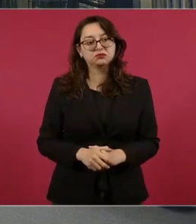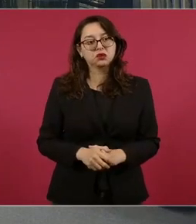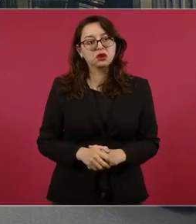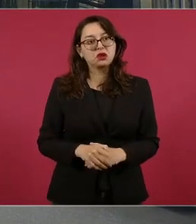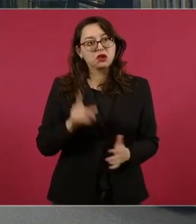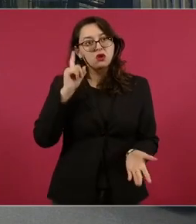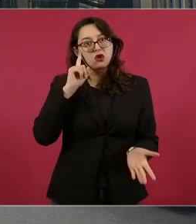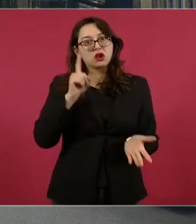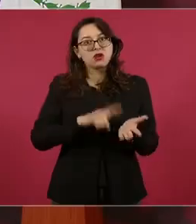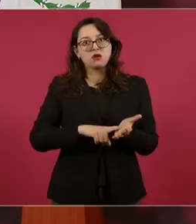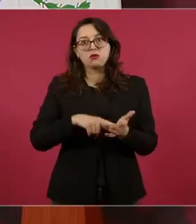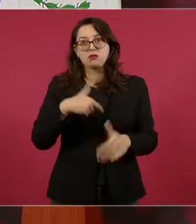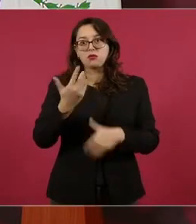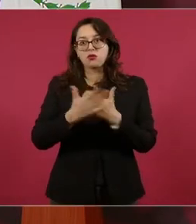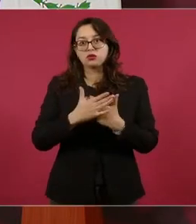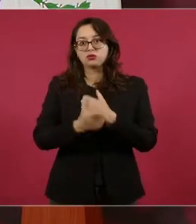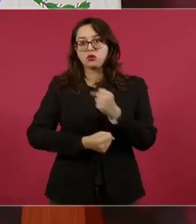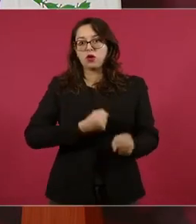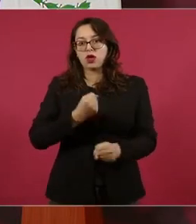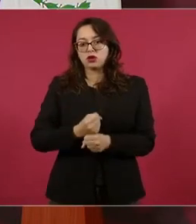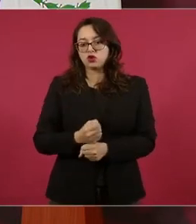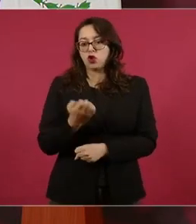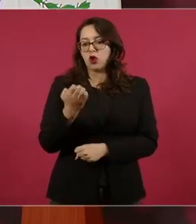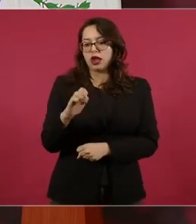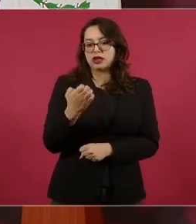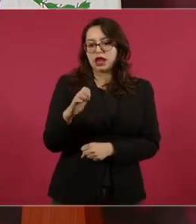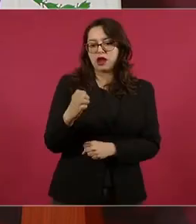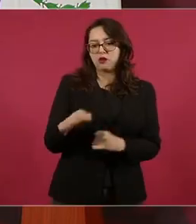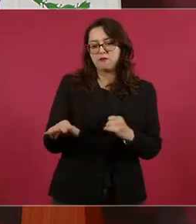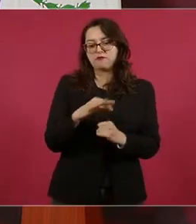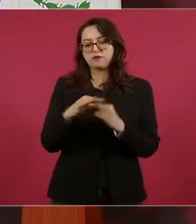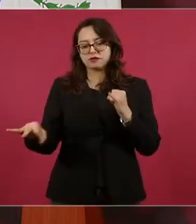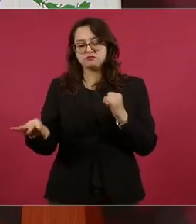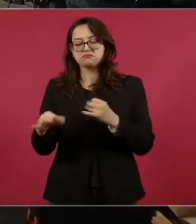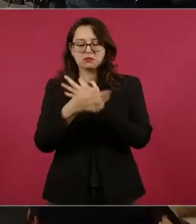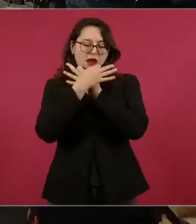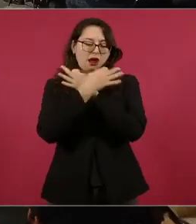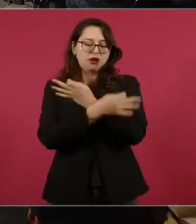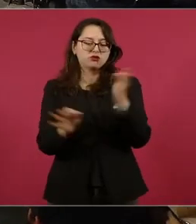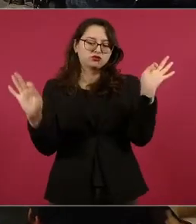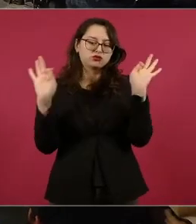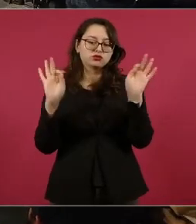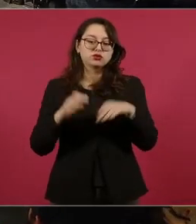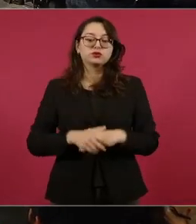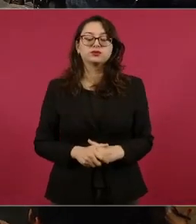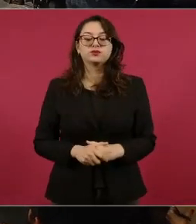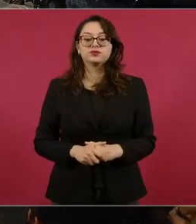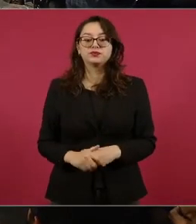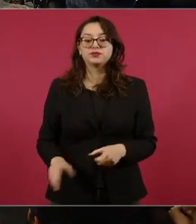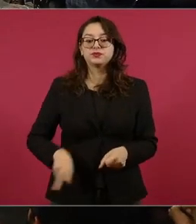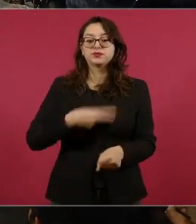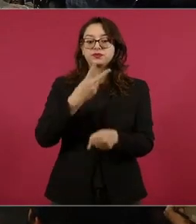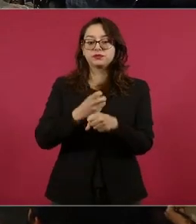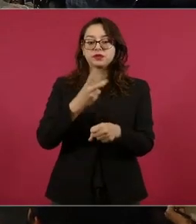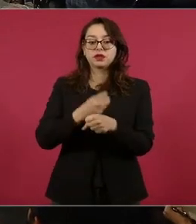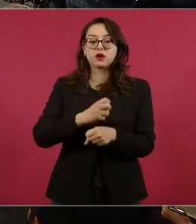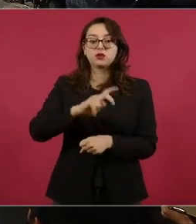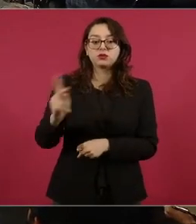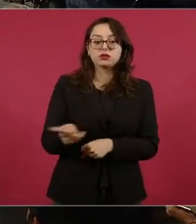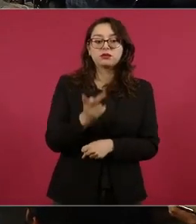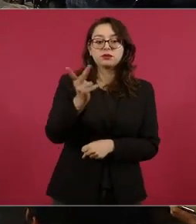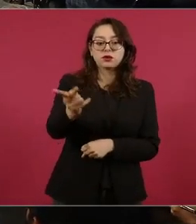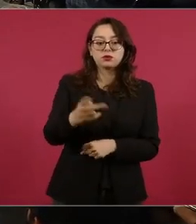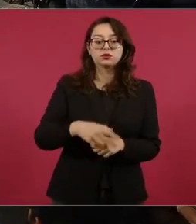finales de enero ya les decimos Cómo cómo vamos bien en mi segunda pregunta presidente